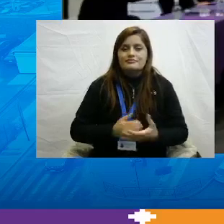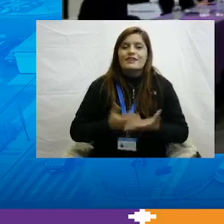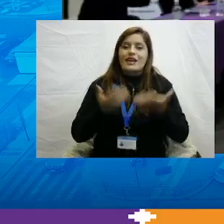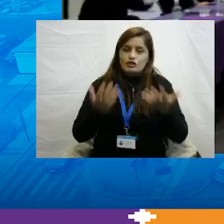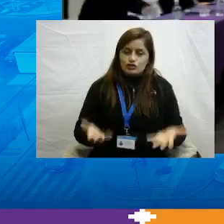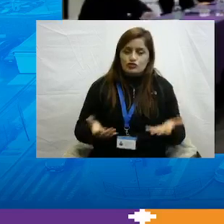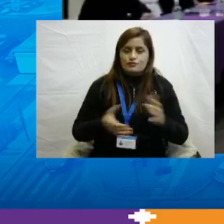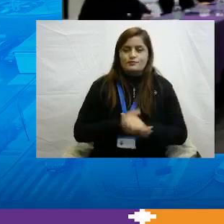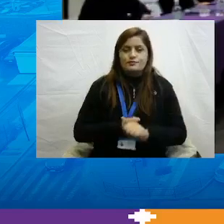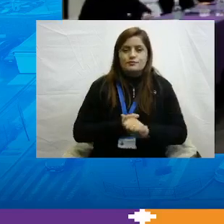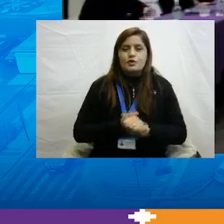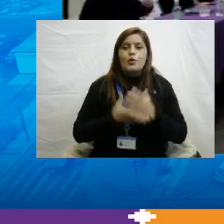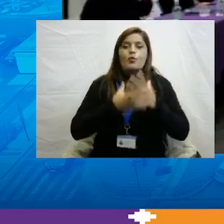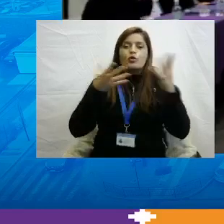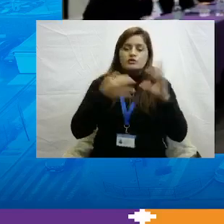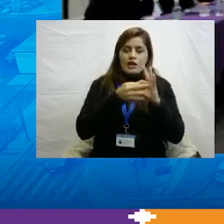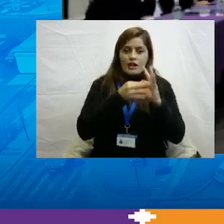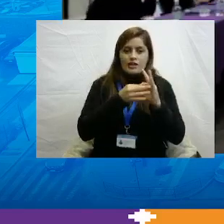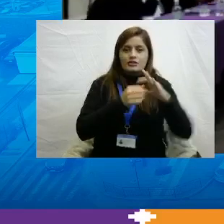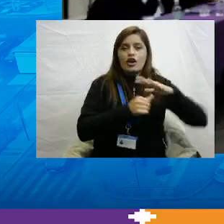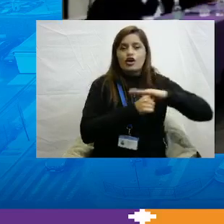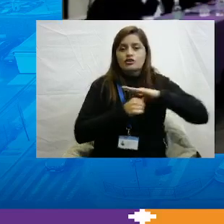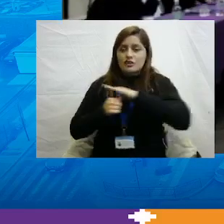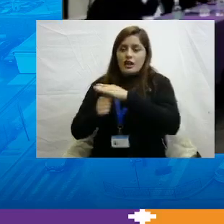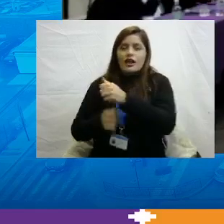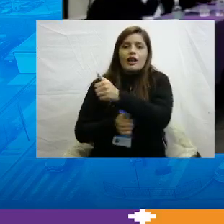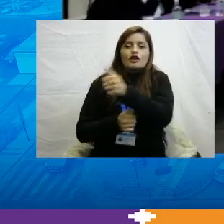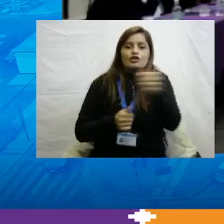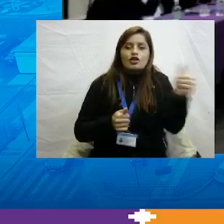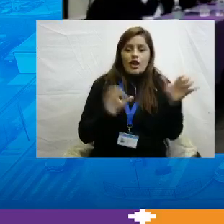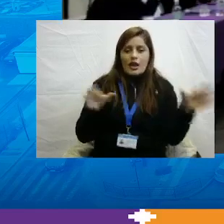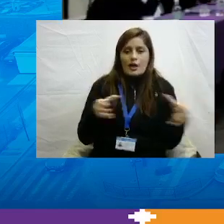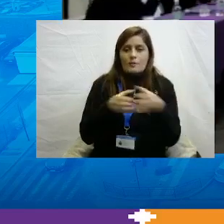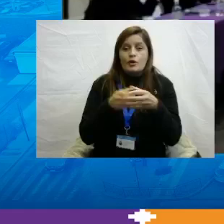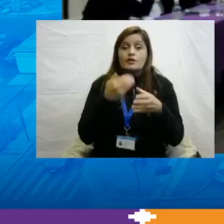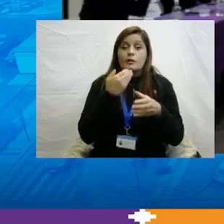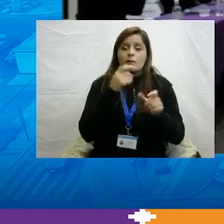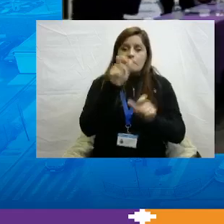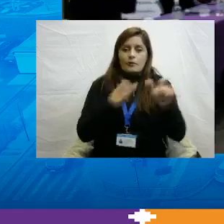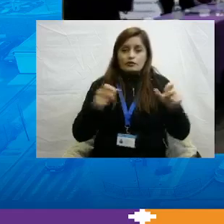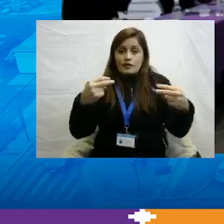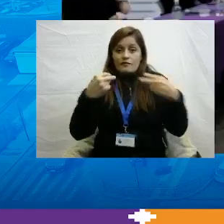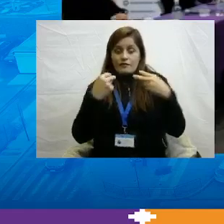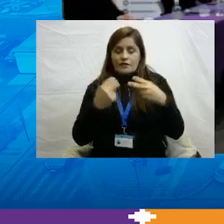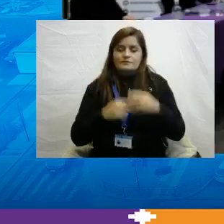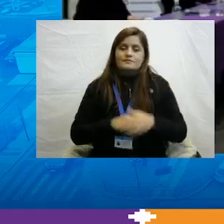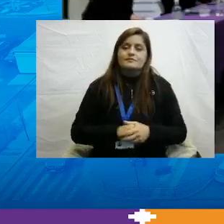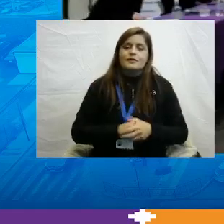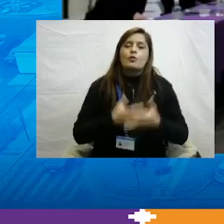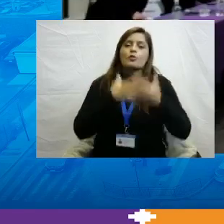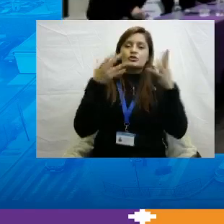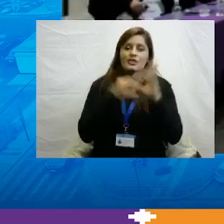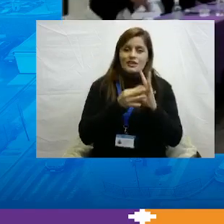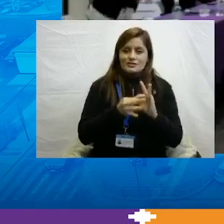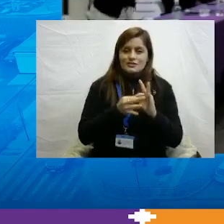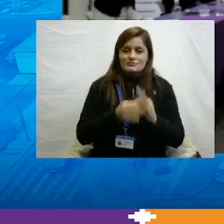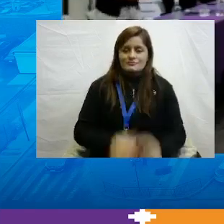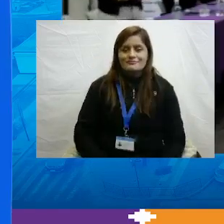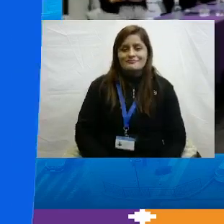Eso. Muchas gracias, concejales, a todo el equipo y a las comunidades que estuvieron presenciando este consejo. Muchas gracias.